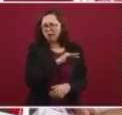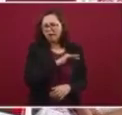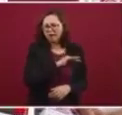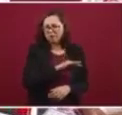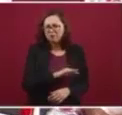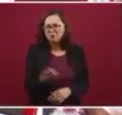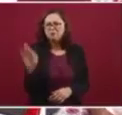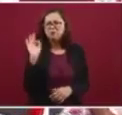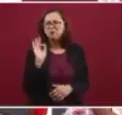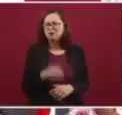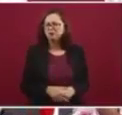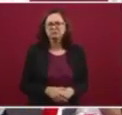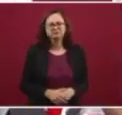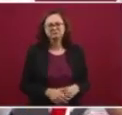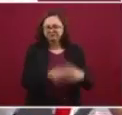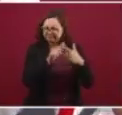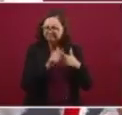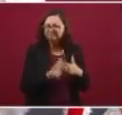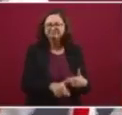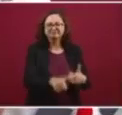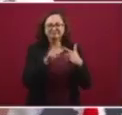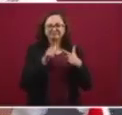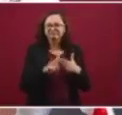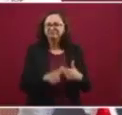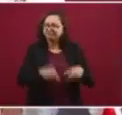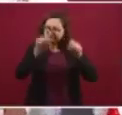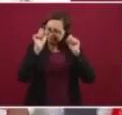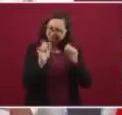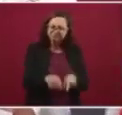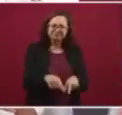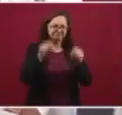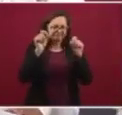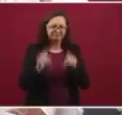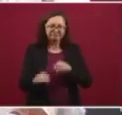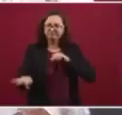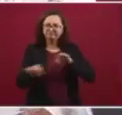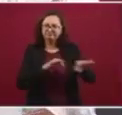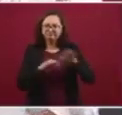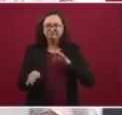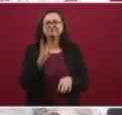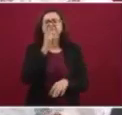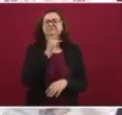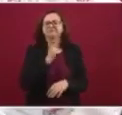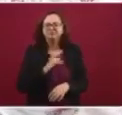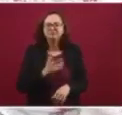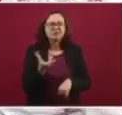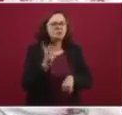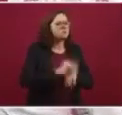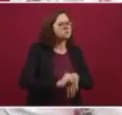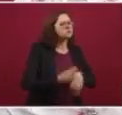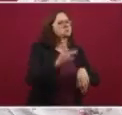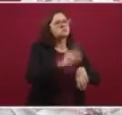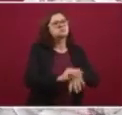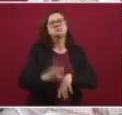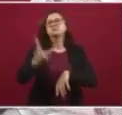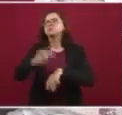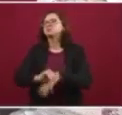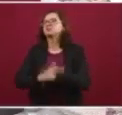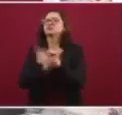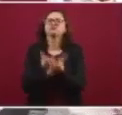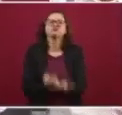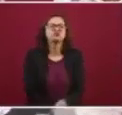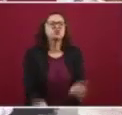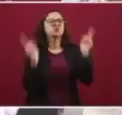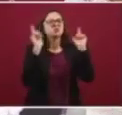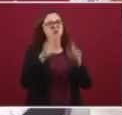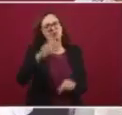a seguir con las rondas petroleras, a seguir entregando concesiones para la